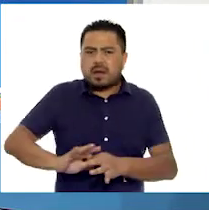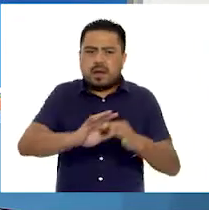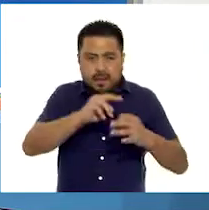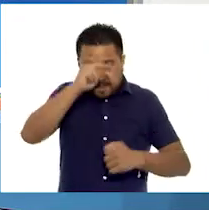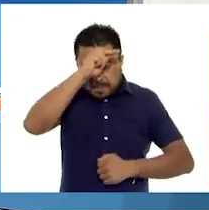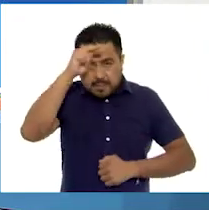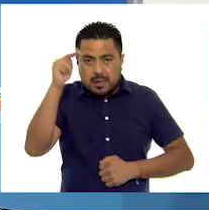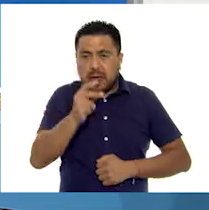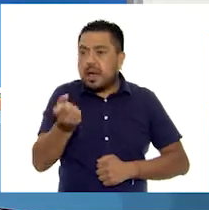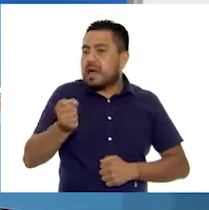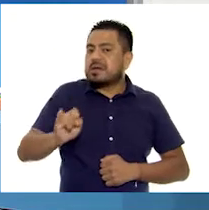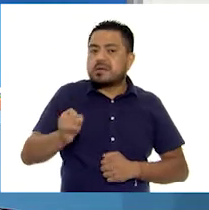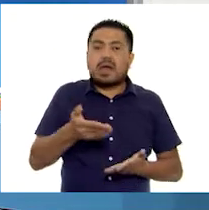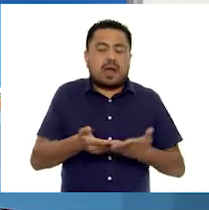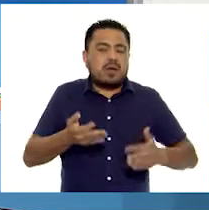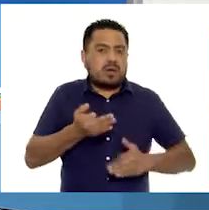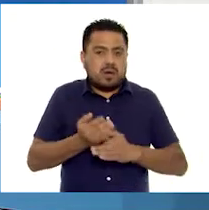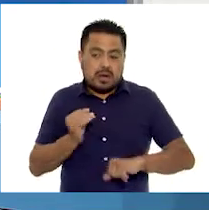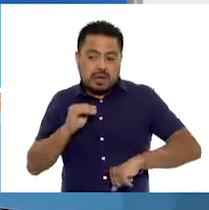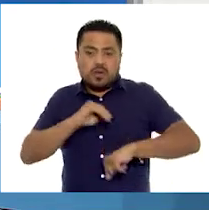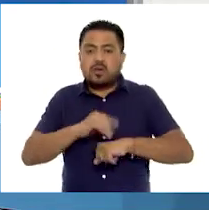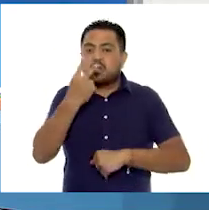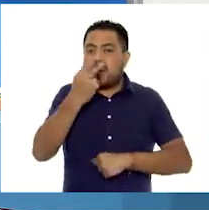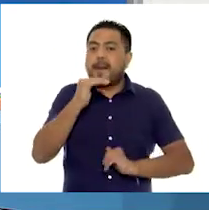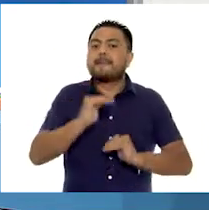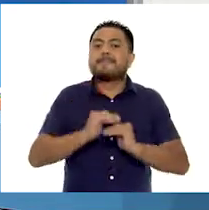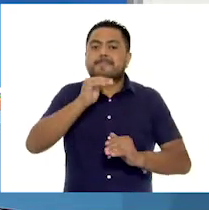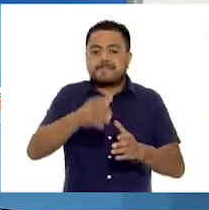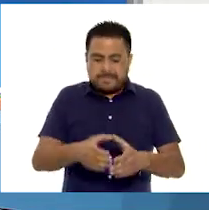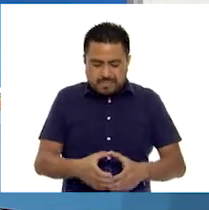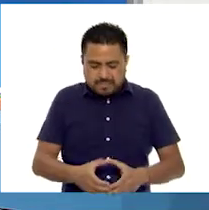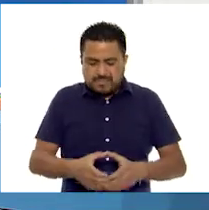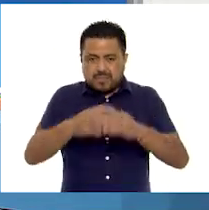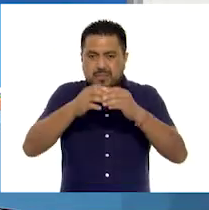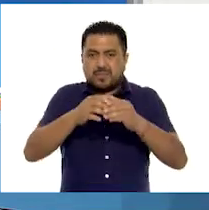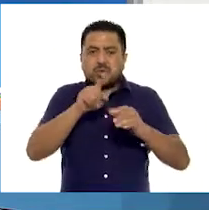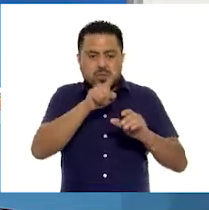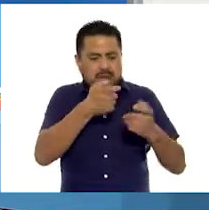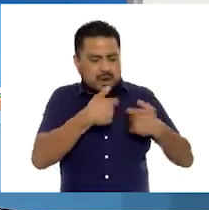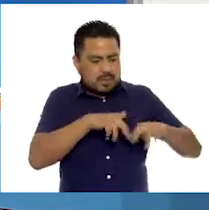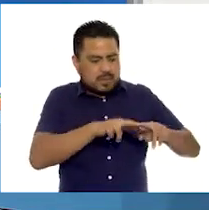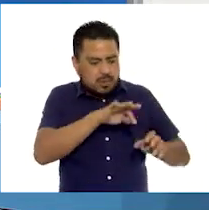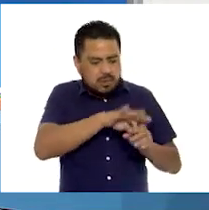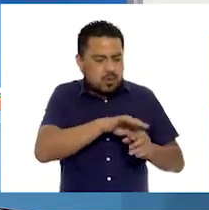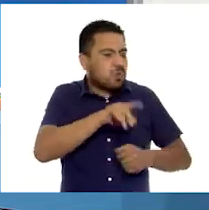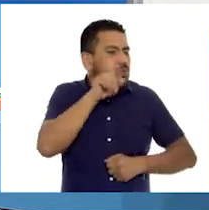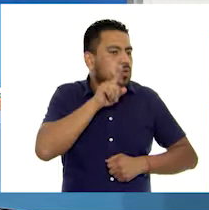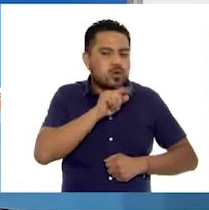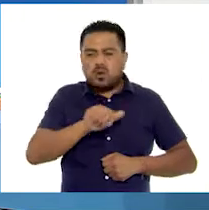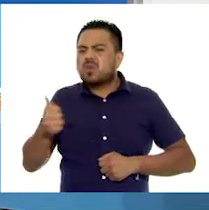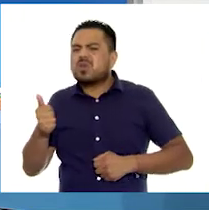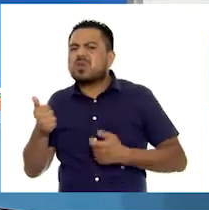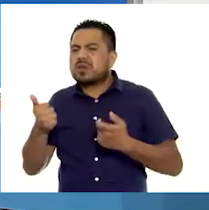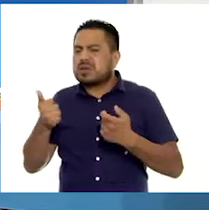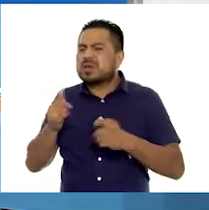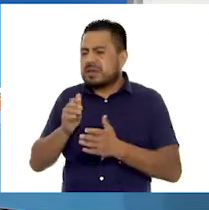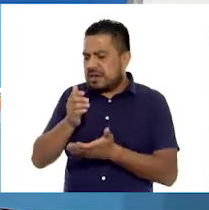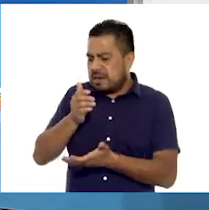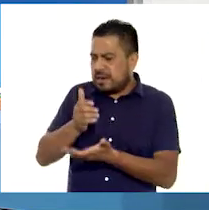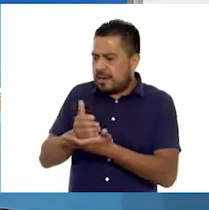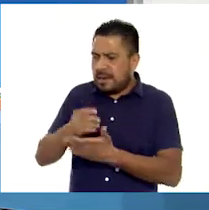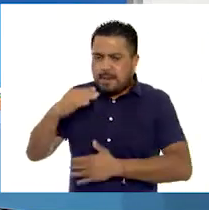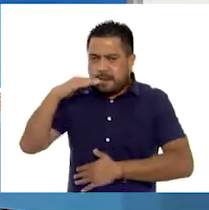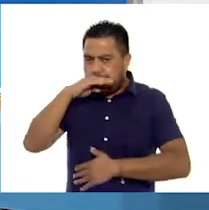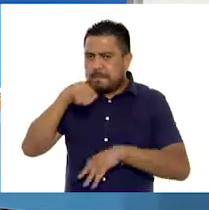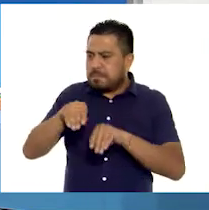así que ahora vamos a agregar dos piezas más en nuestra torre una para representar el voto de la mujer y la otra los libros de texto